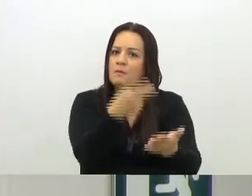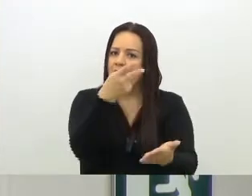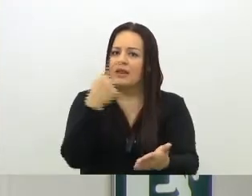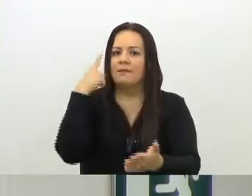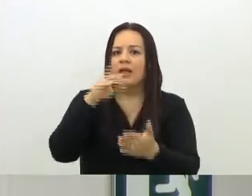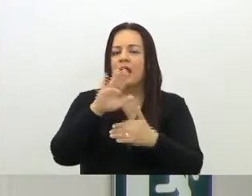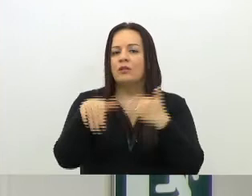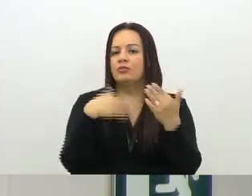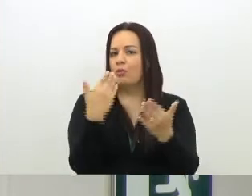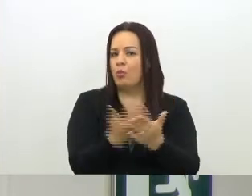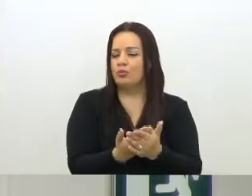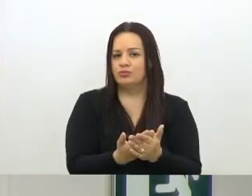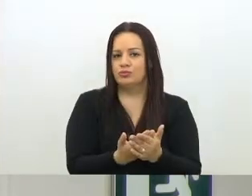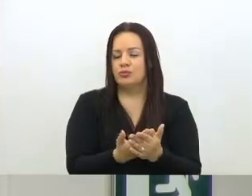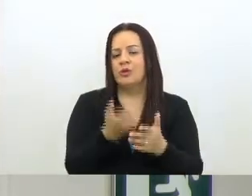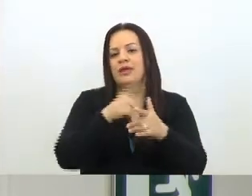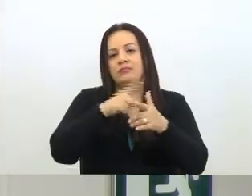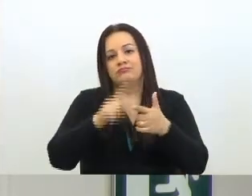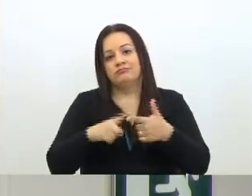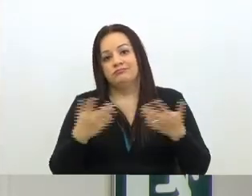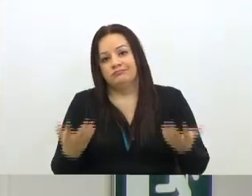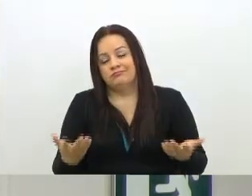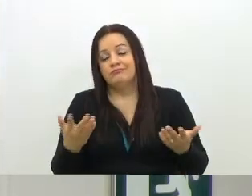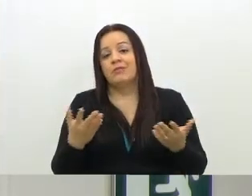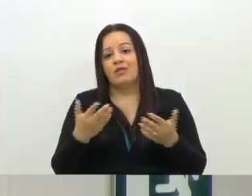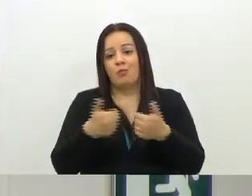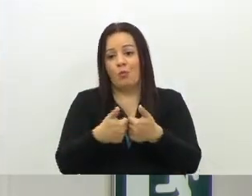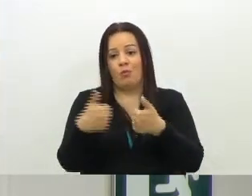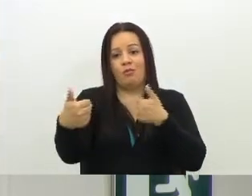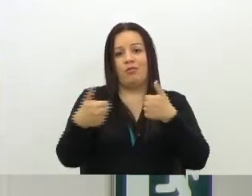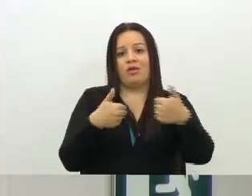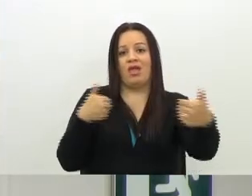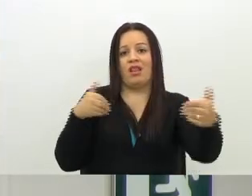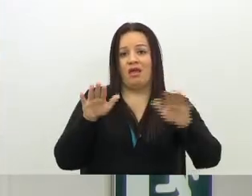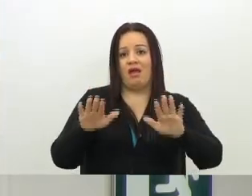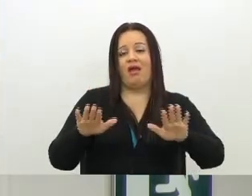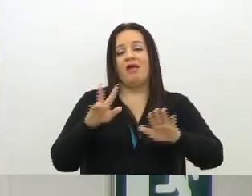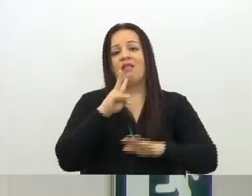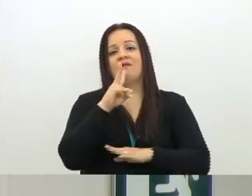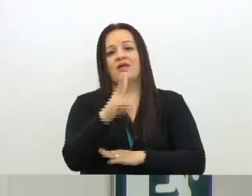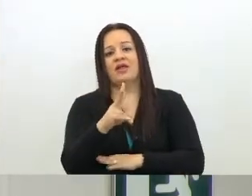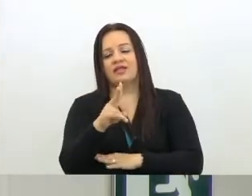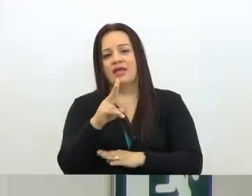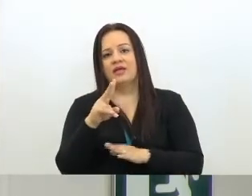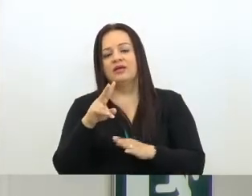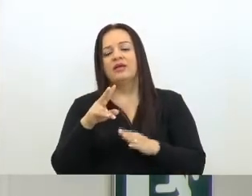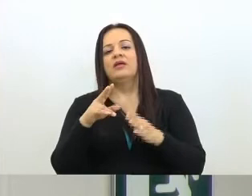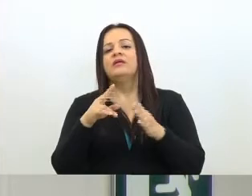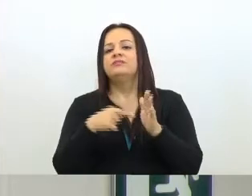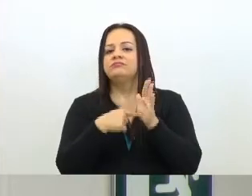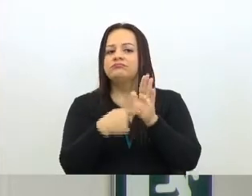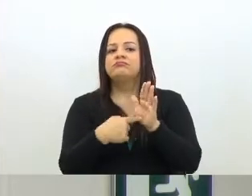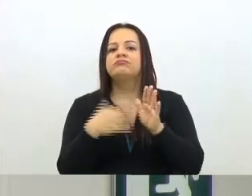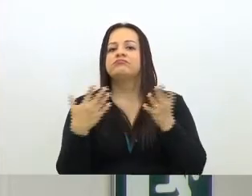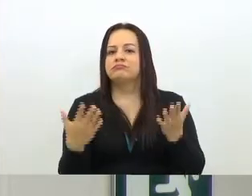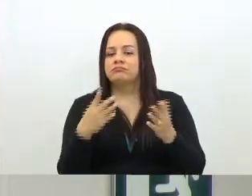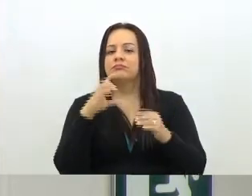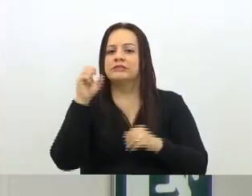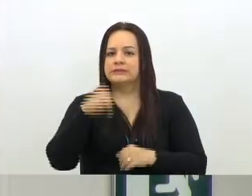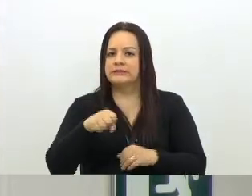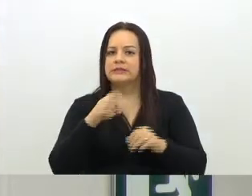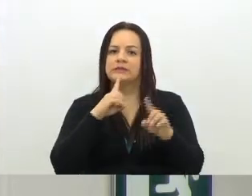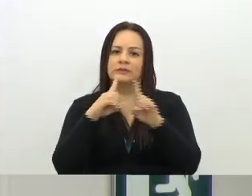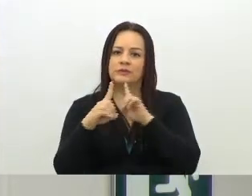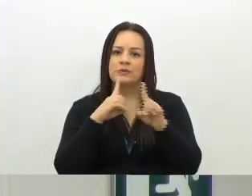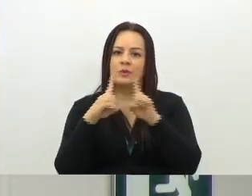las partes. Por lo tanto, muy alejado de la verdad está indicar que se dio un diálogo y que este tipo